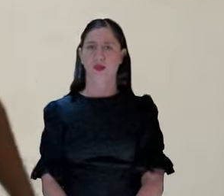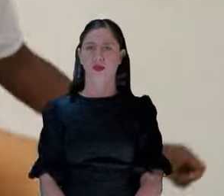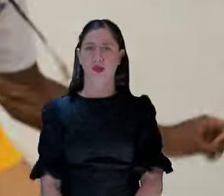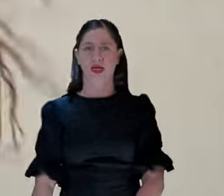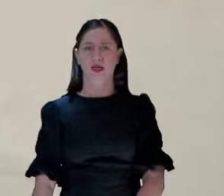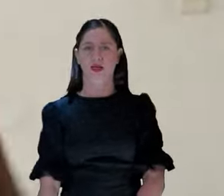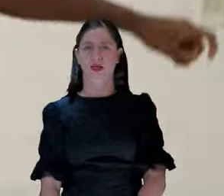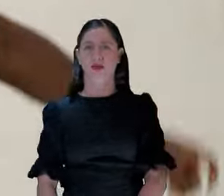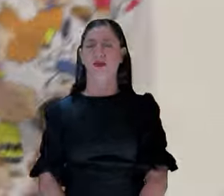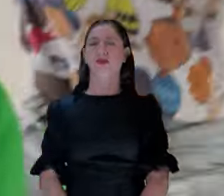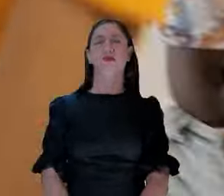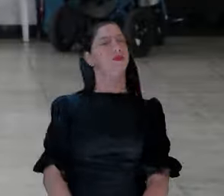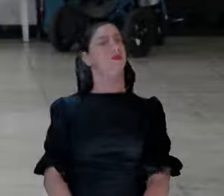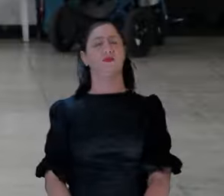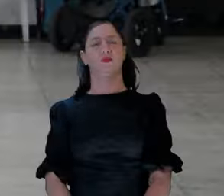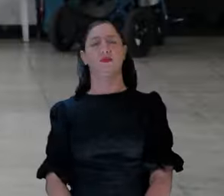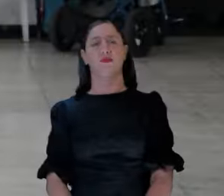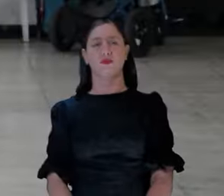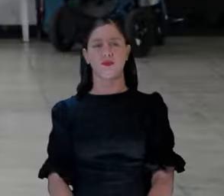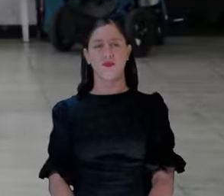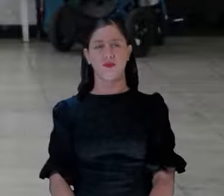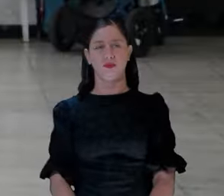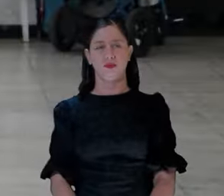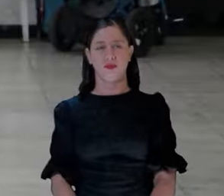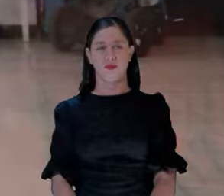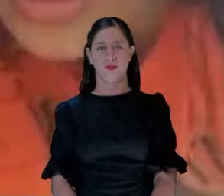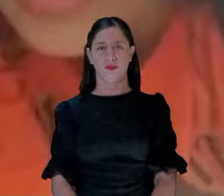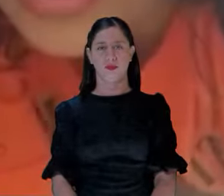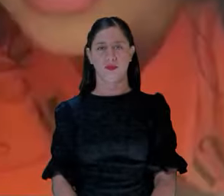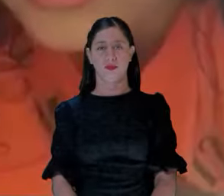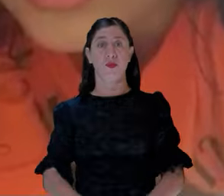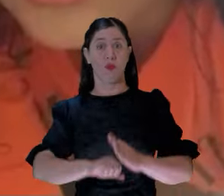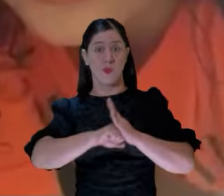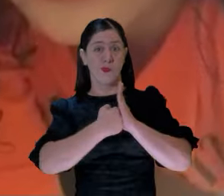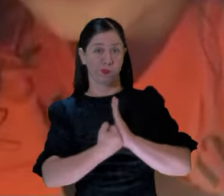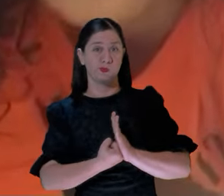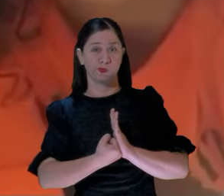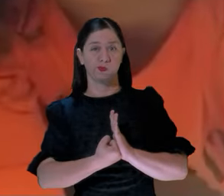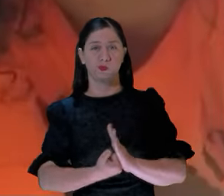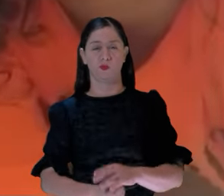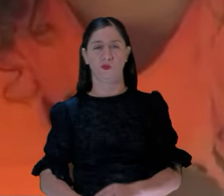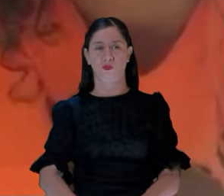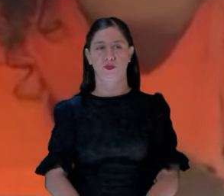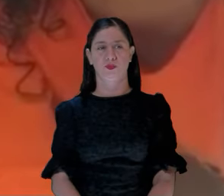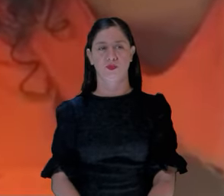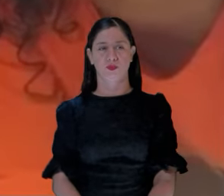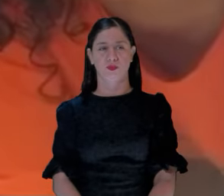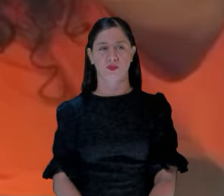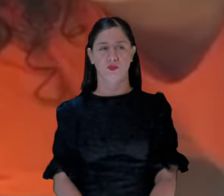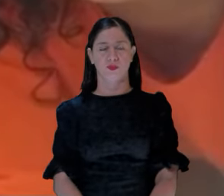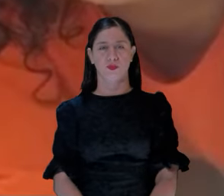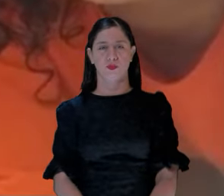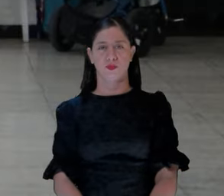Se sentía, mi papá cantaba rap, mi madre le sonreía, ¿no? En mi sangre ya